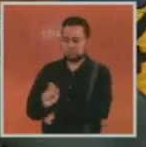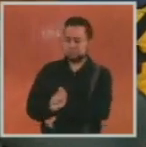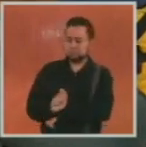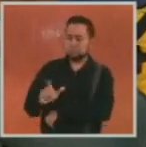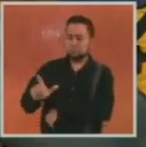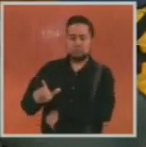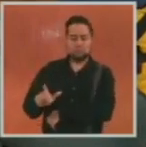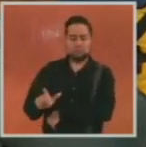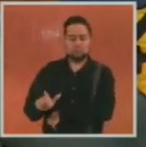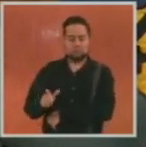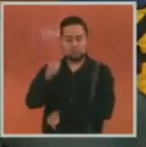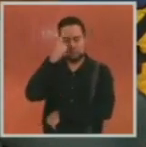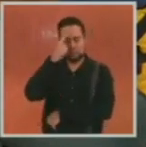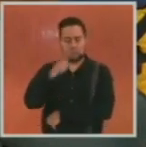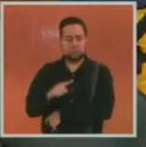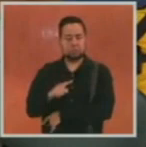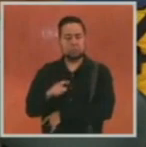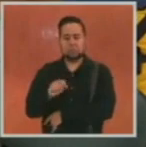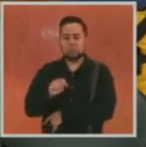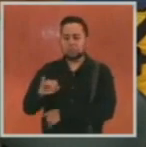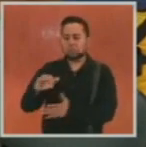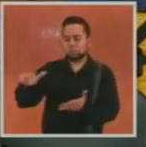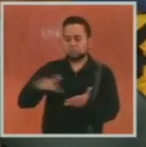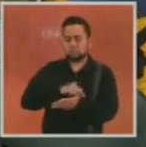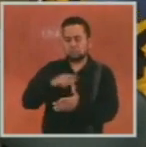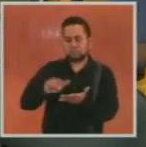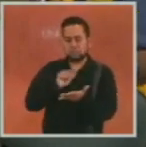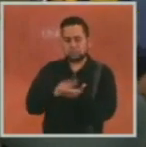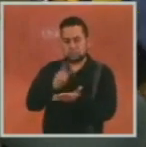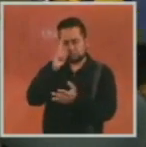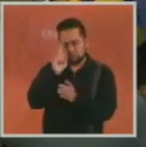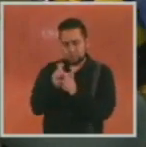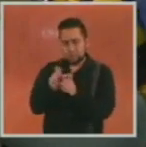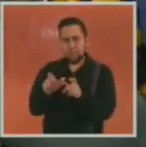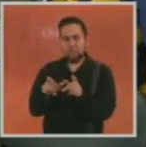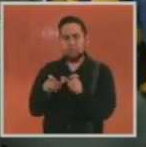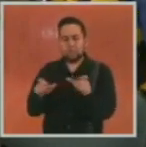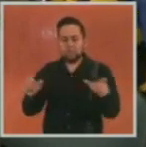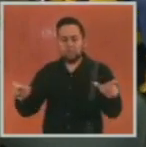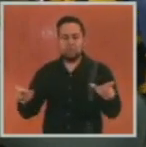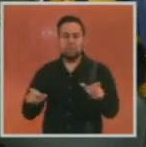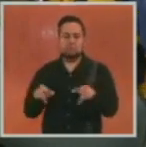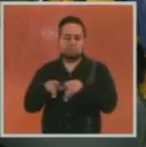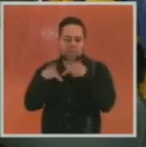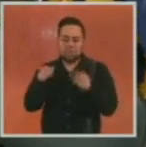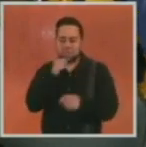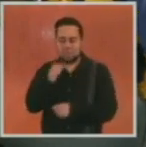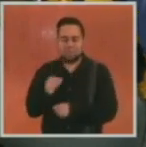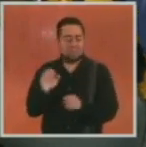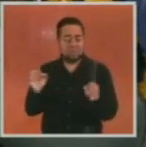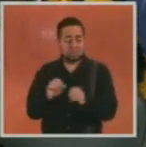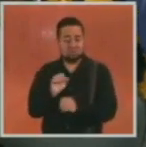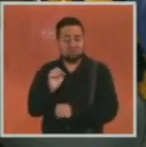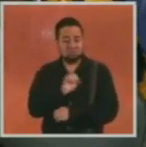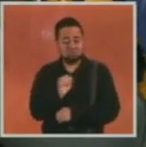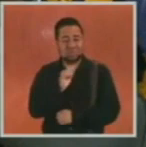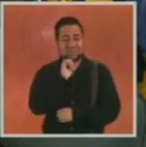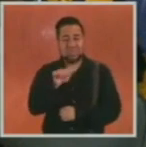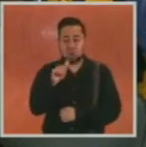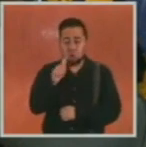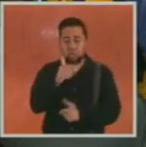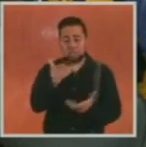por dar autorizar una ley de protección a periodistas cuestión que nunca se llevó a cabo hay once iniciativas